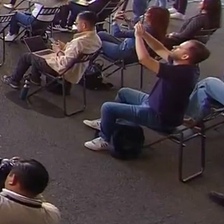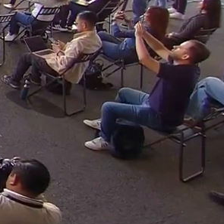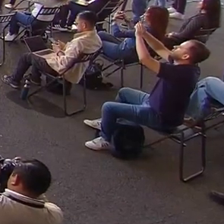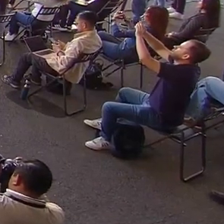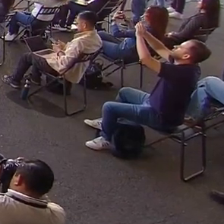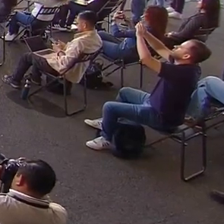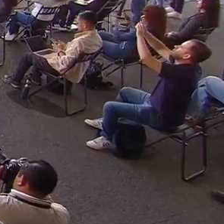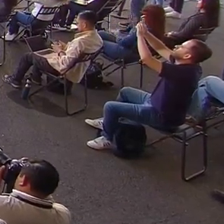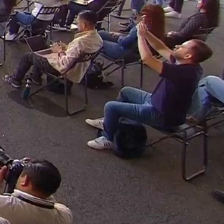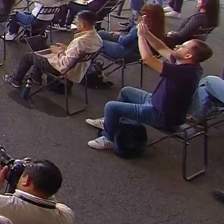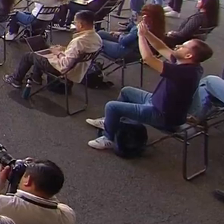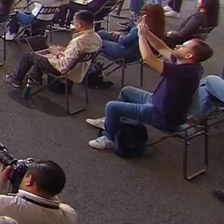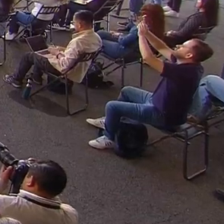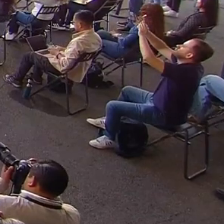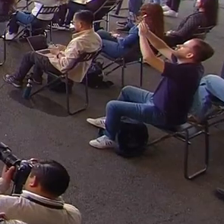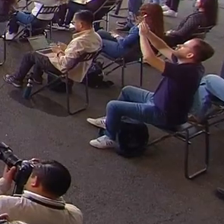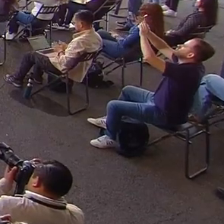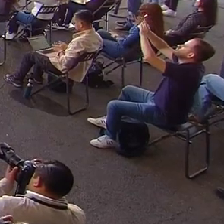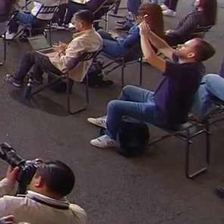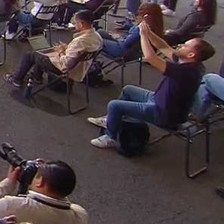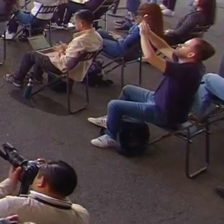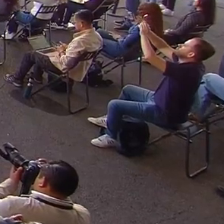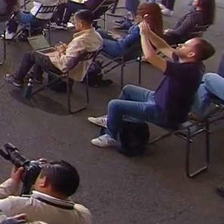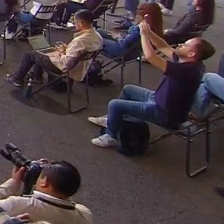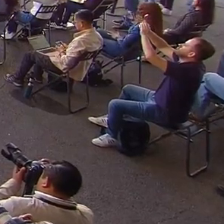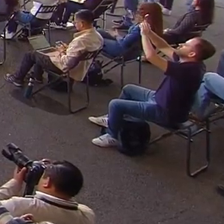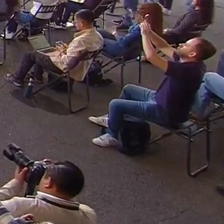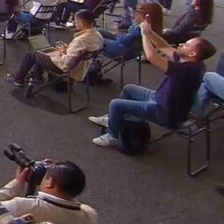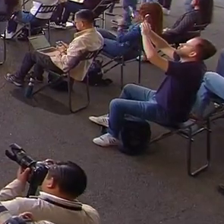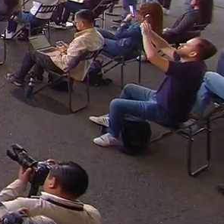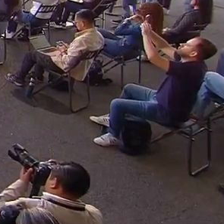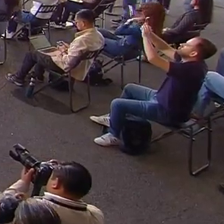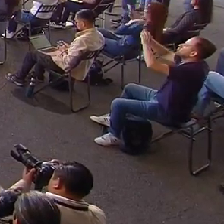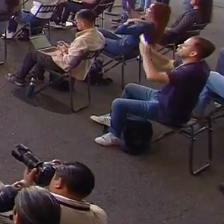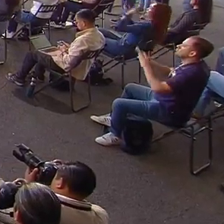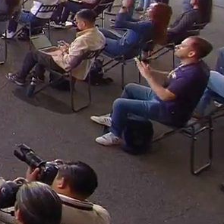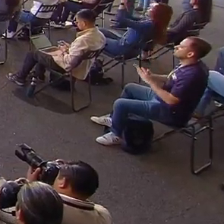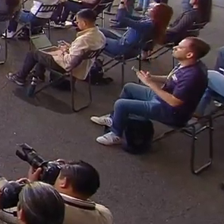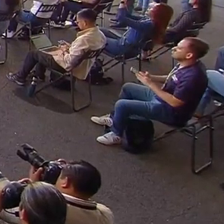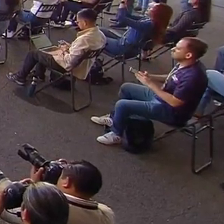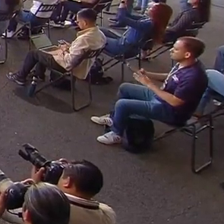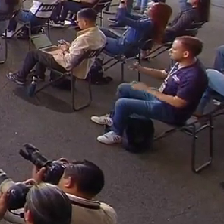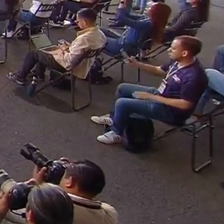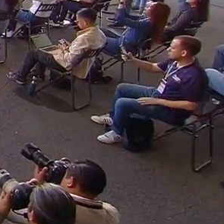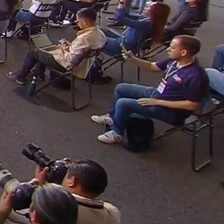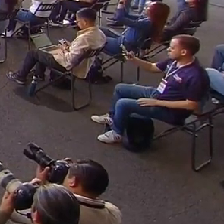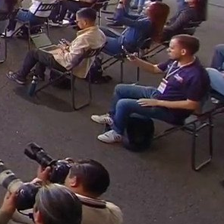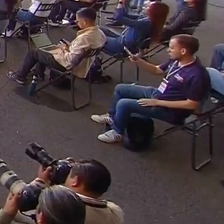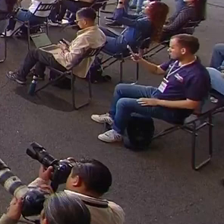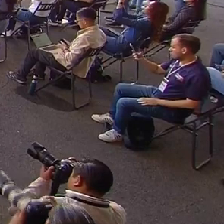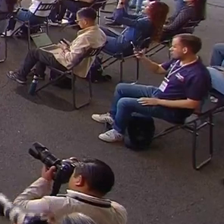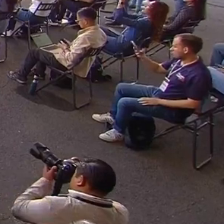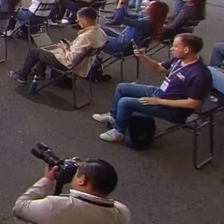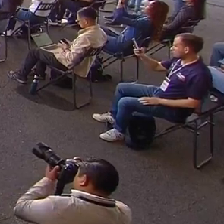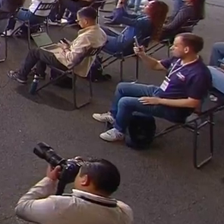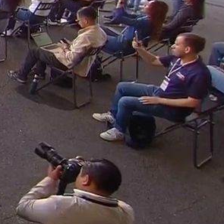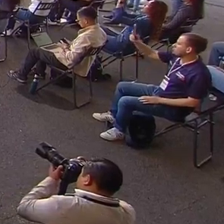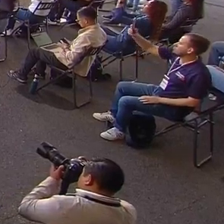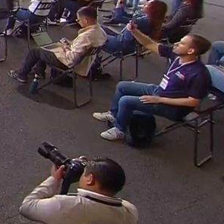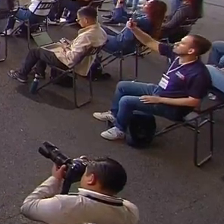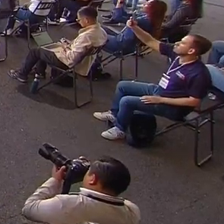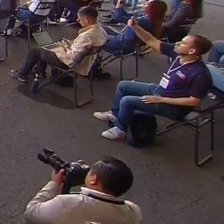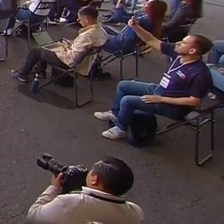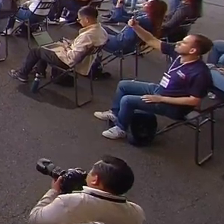Pues nos da muchísimo gusto estar aquí con ustedes en Culiacán. Vamos a